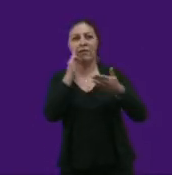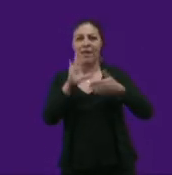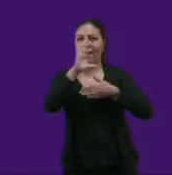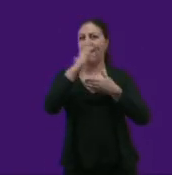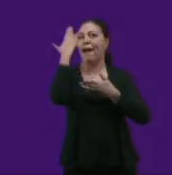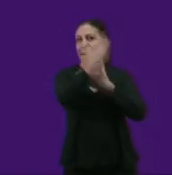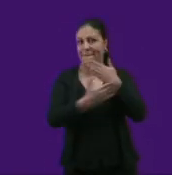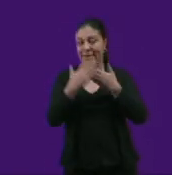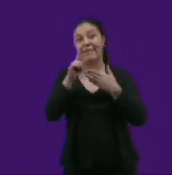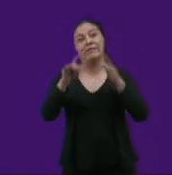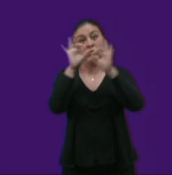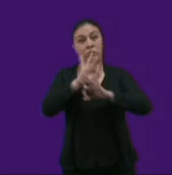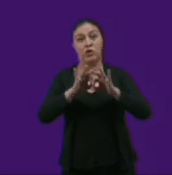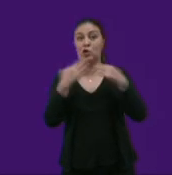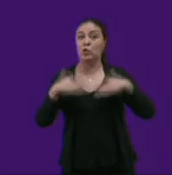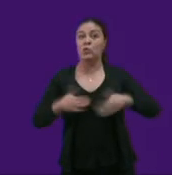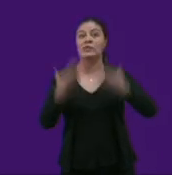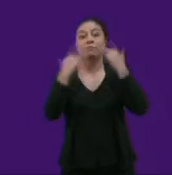para el comercio electrónico.